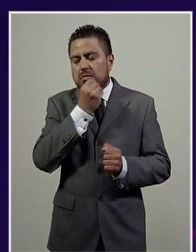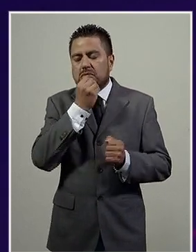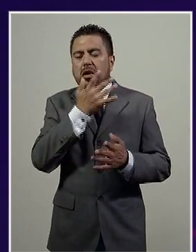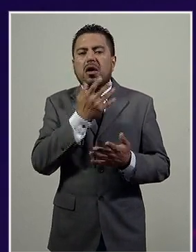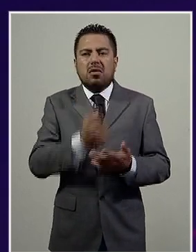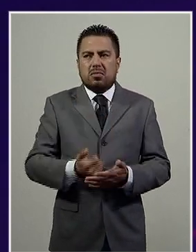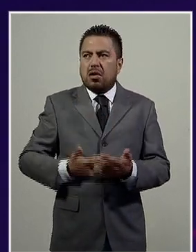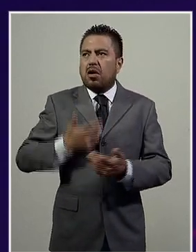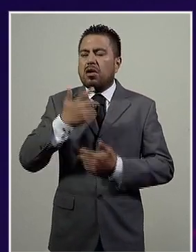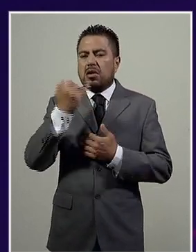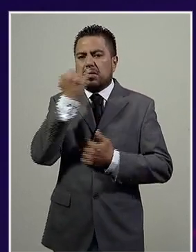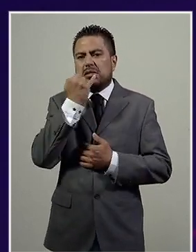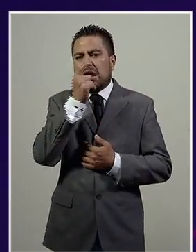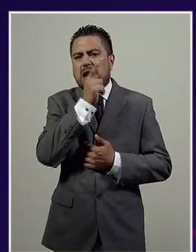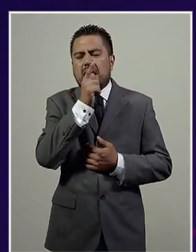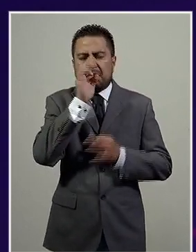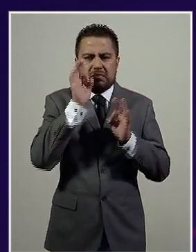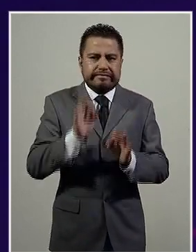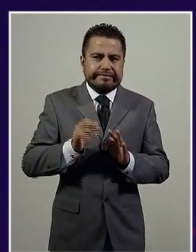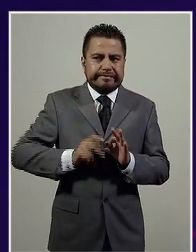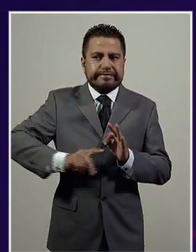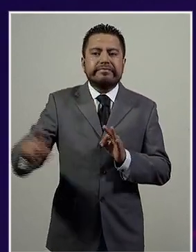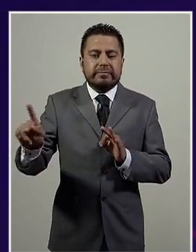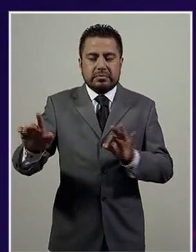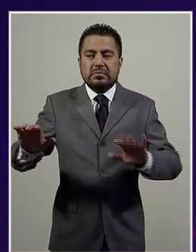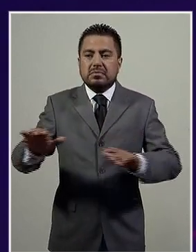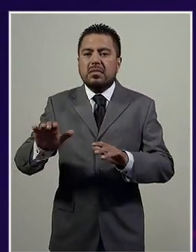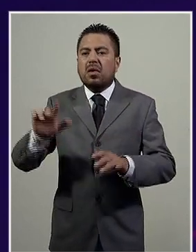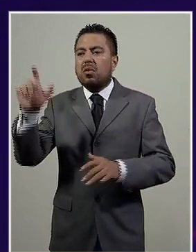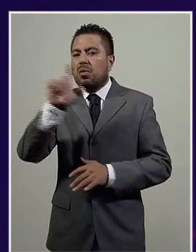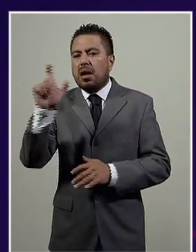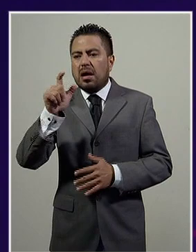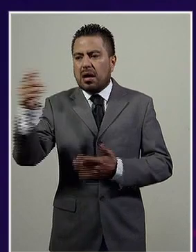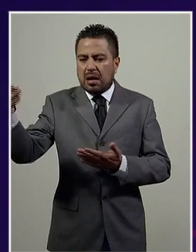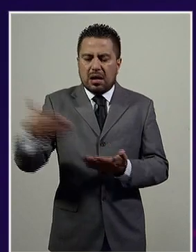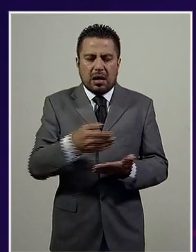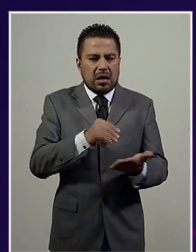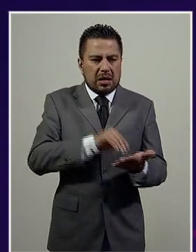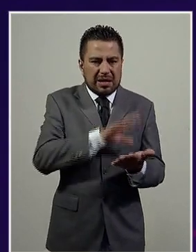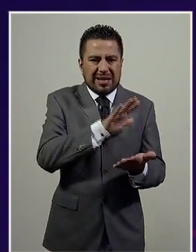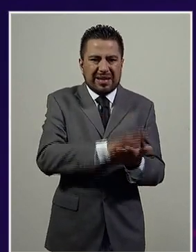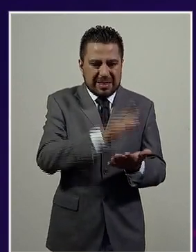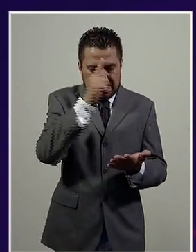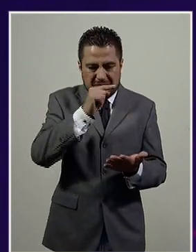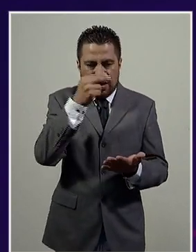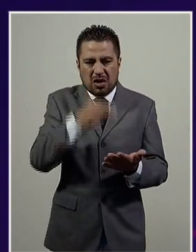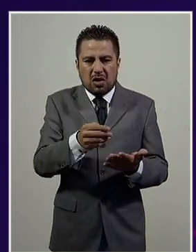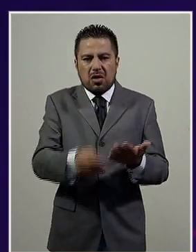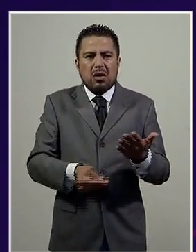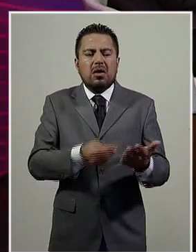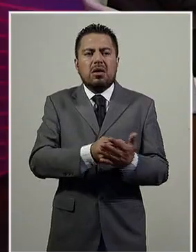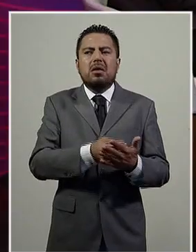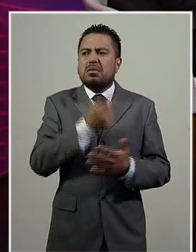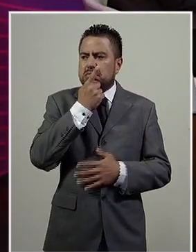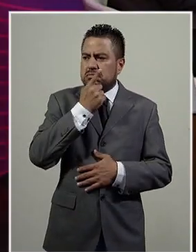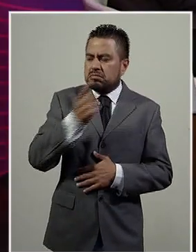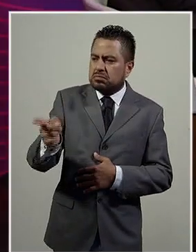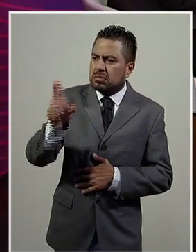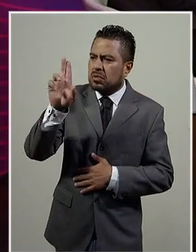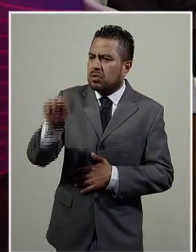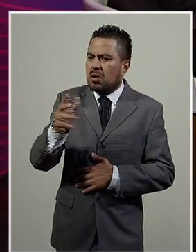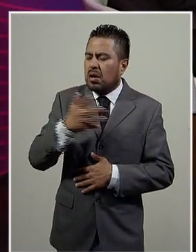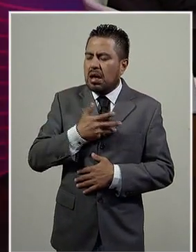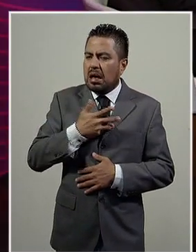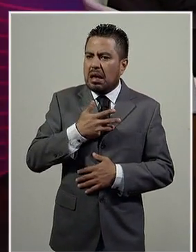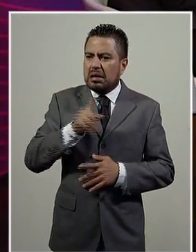en su idioma, en su lengua originaria. Y en el momento de llegar al registro civil de la entidad federativa le dijeron, pues es que no hay